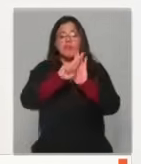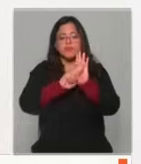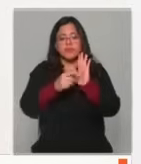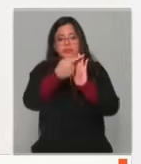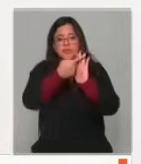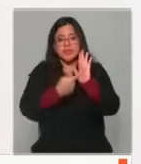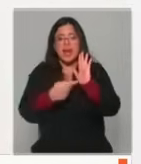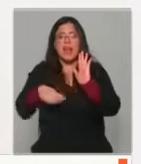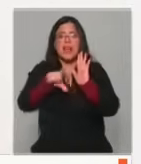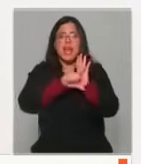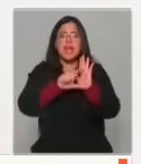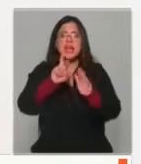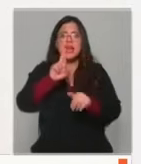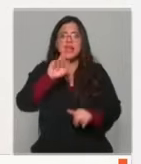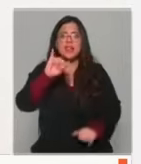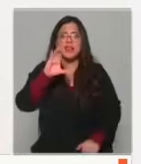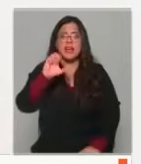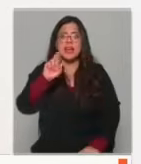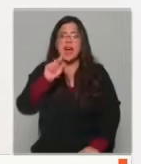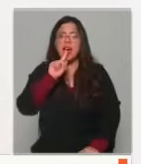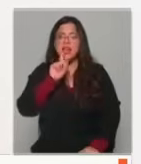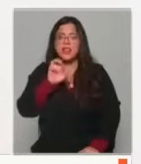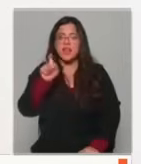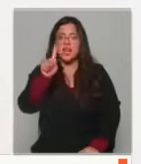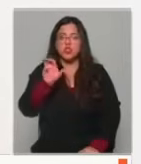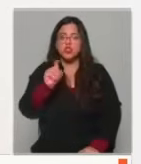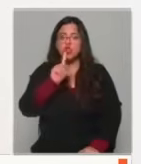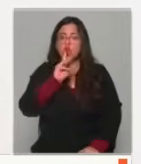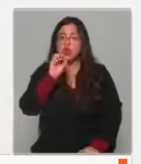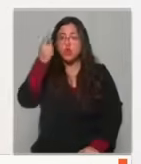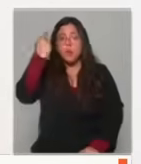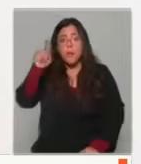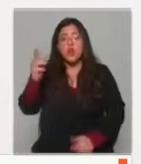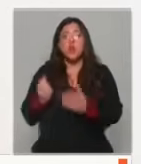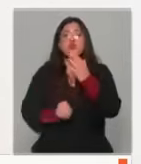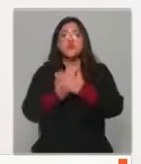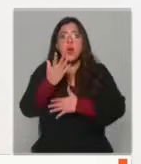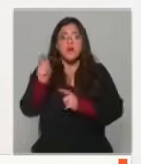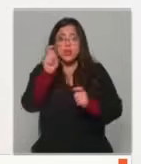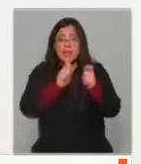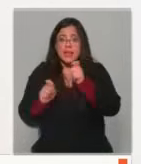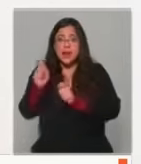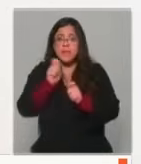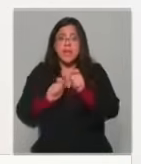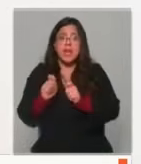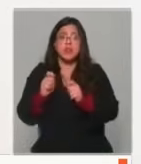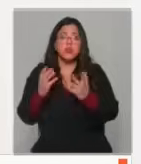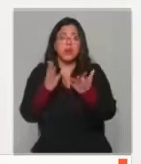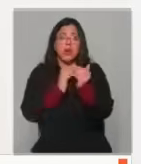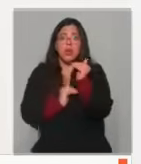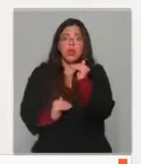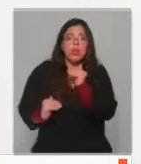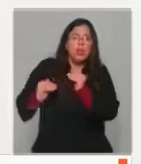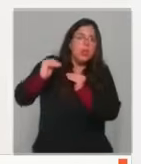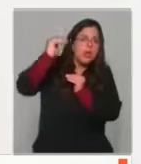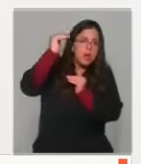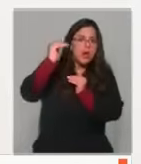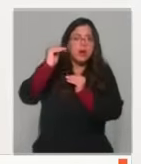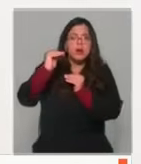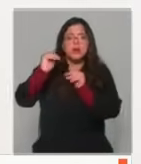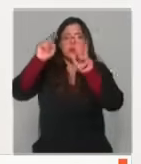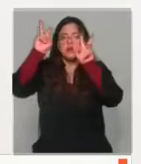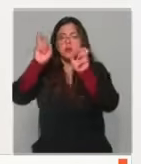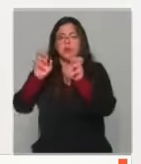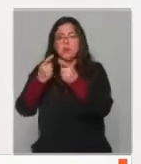Sin embargo, vemos que estos nuevos medicamentos, que son terapias génicas, están muy por encima de lo que era el mecanismo de la